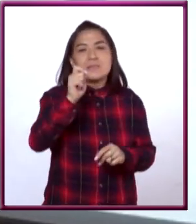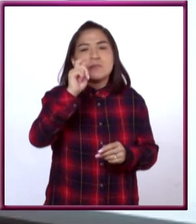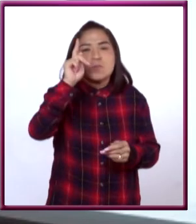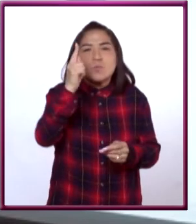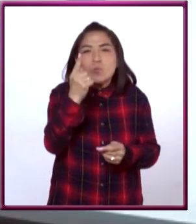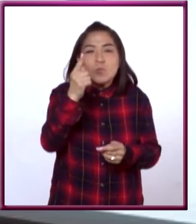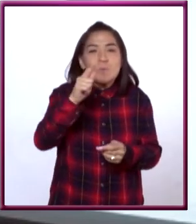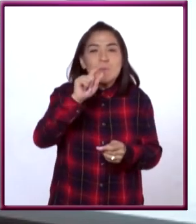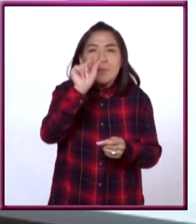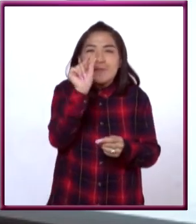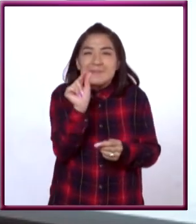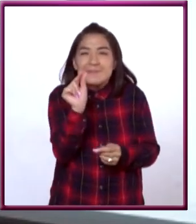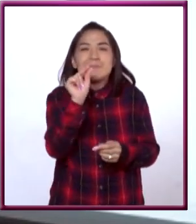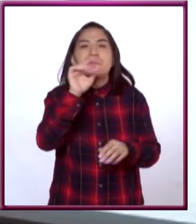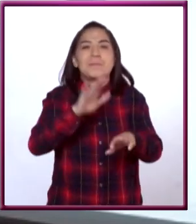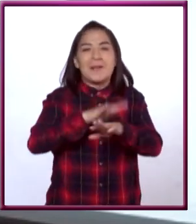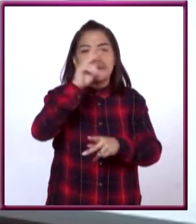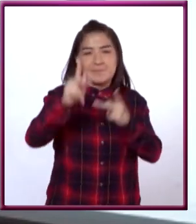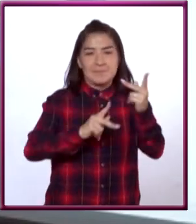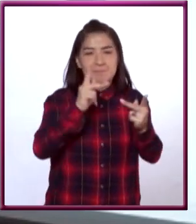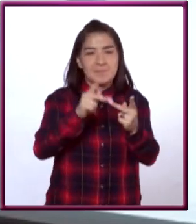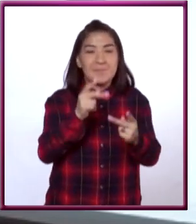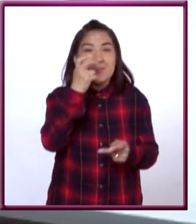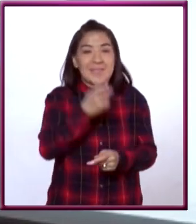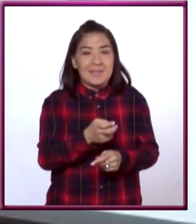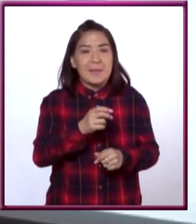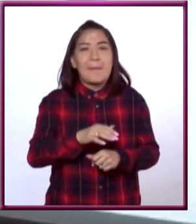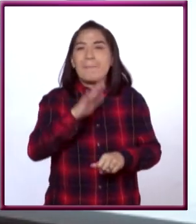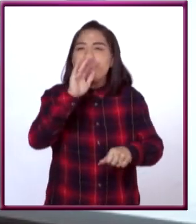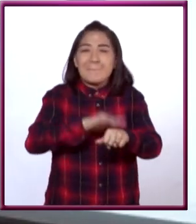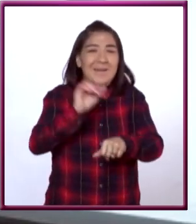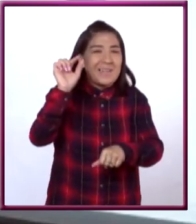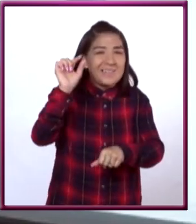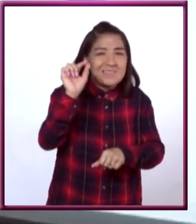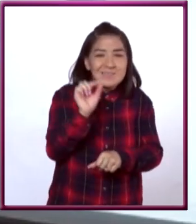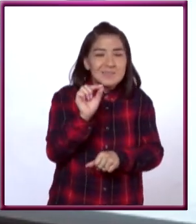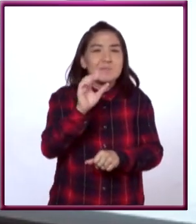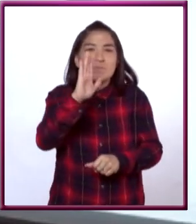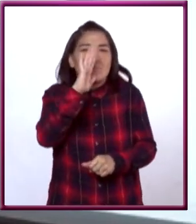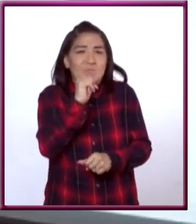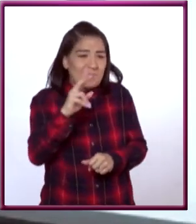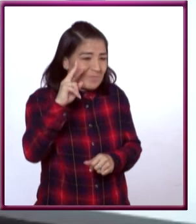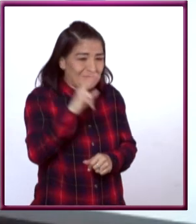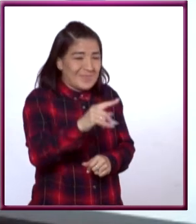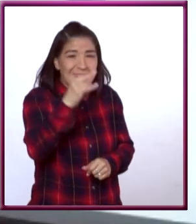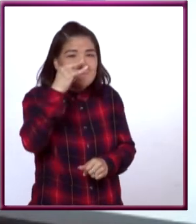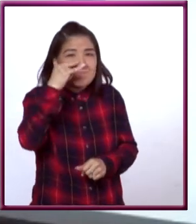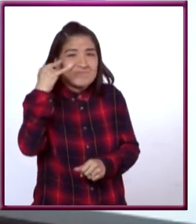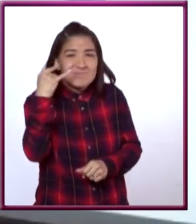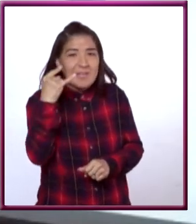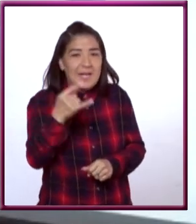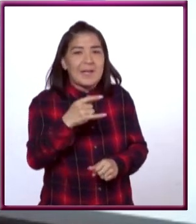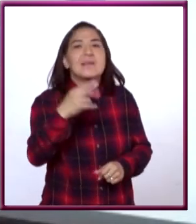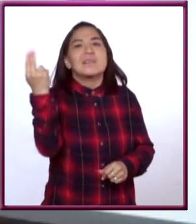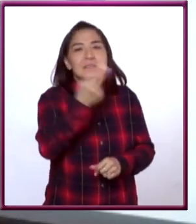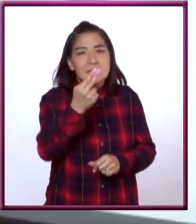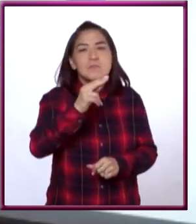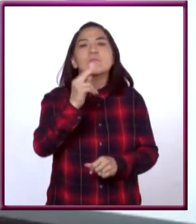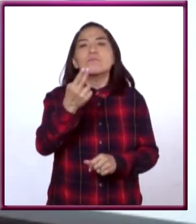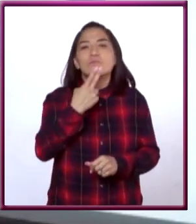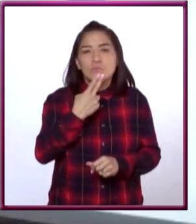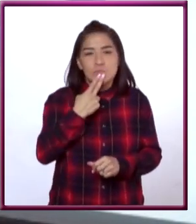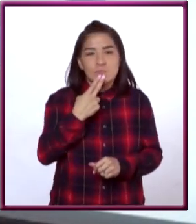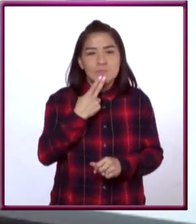precisión. Eso es muy pequeño, no se puede ver simplemente, y se